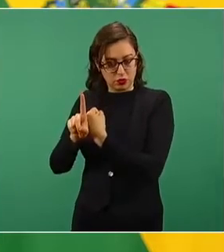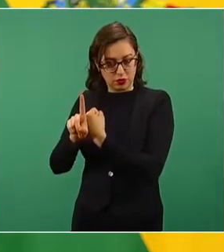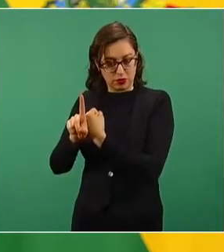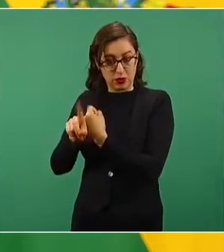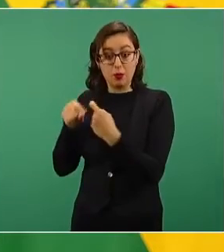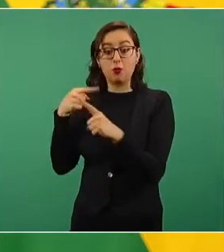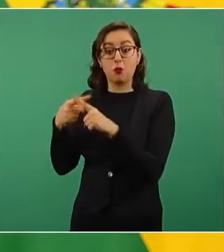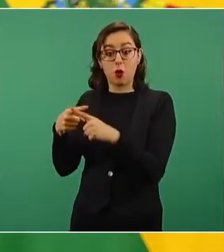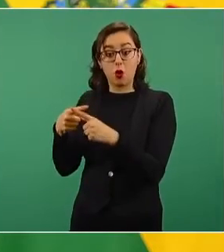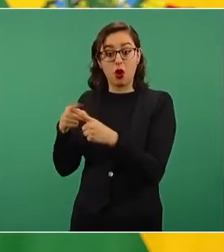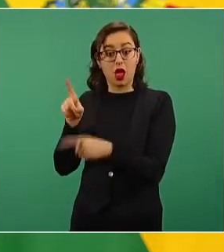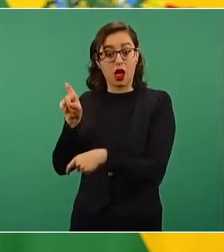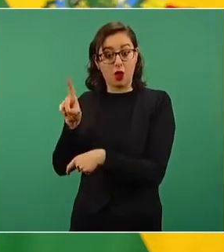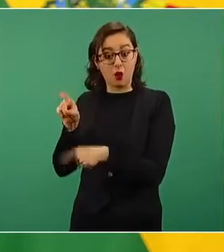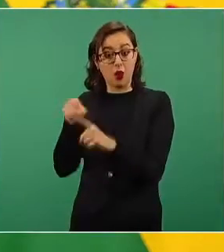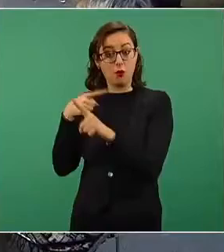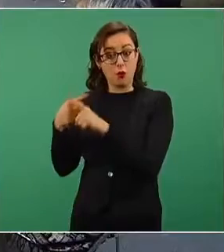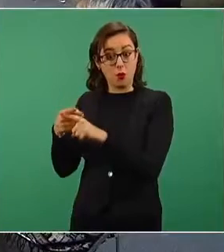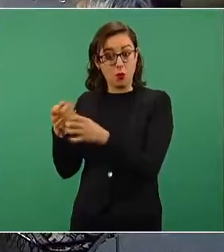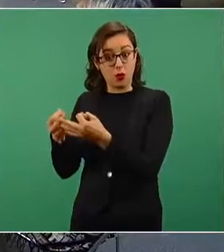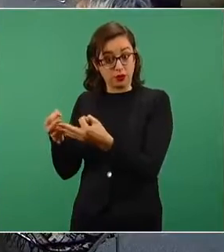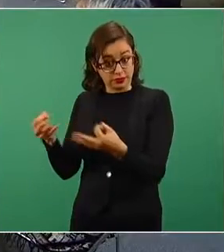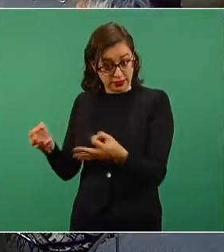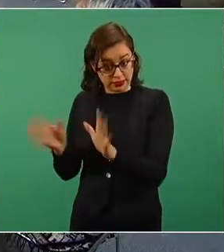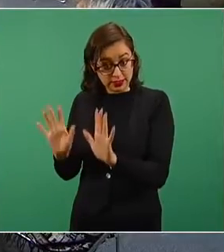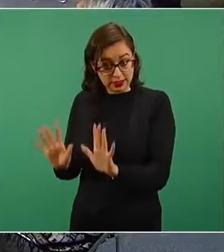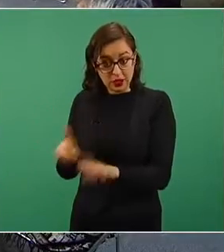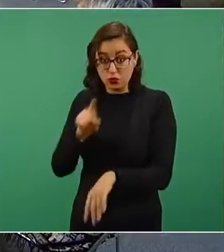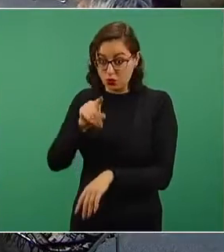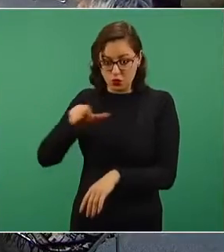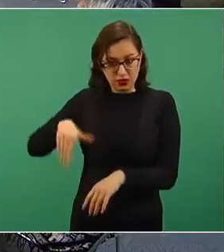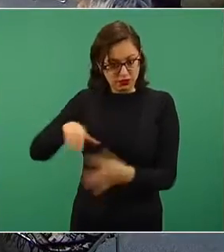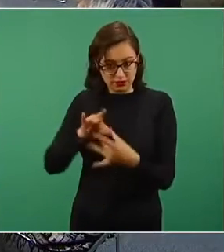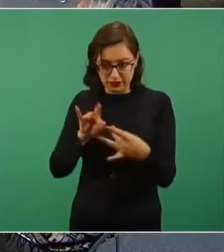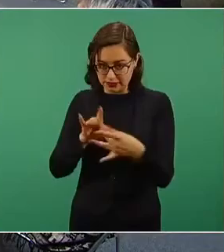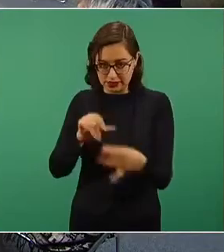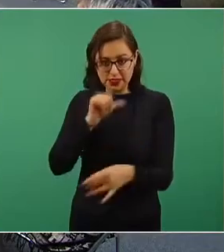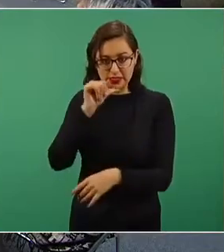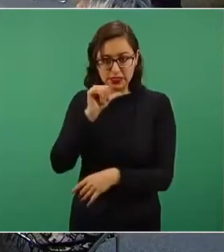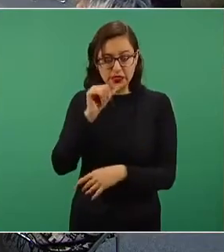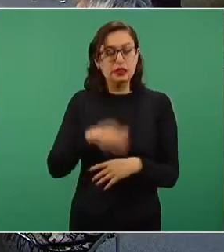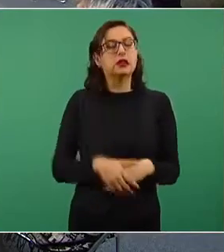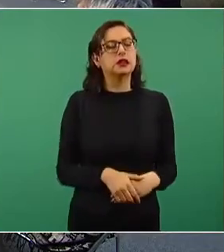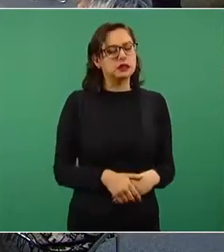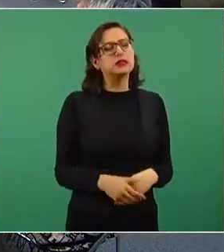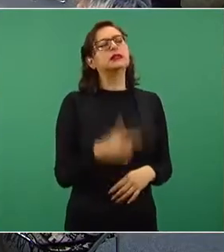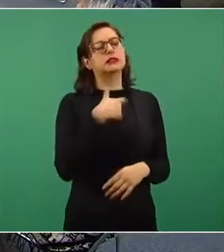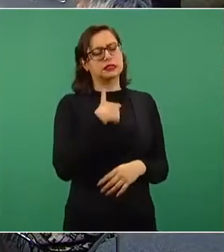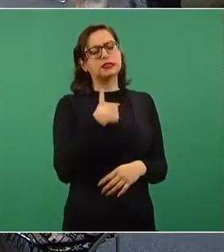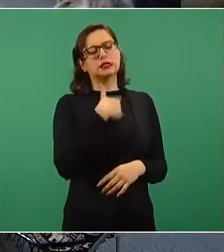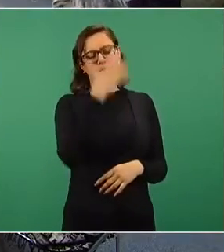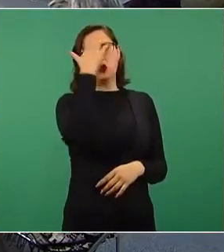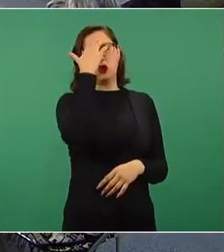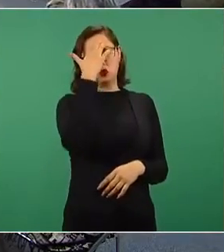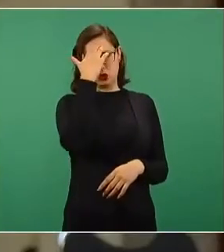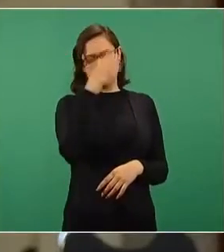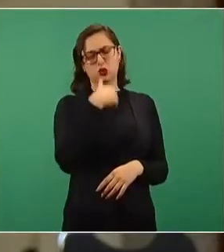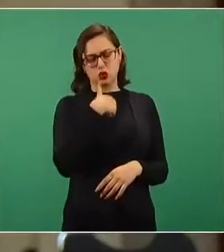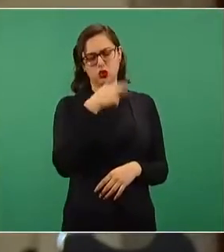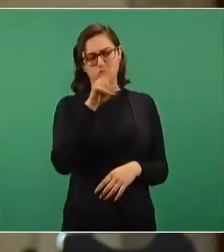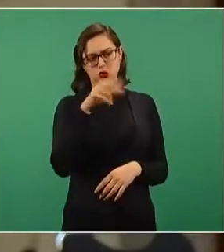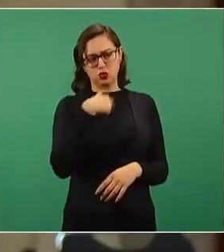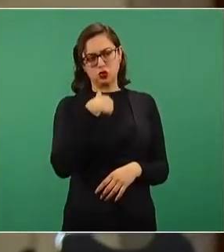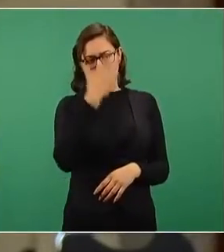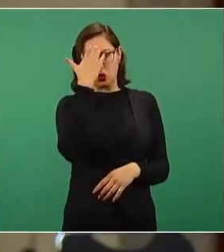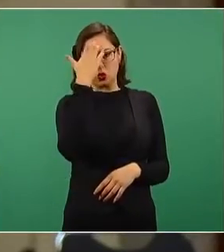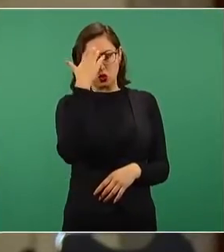tierra. Sí, pero sí, sí conozco el caso. Sí. Y el punto es que el gobernador